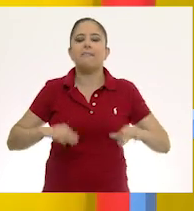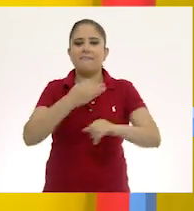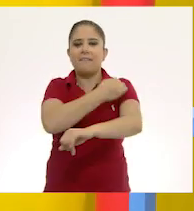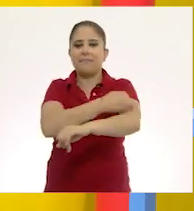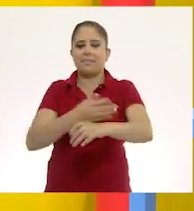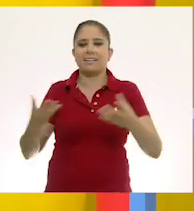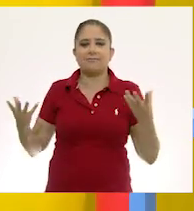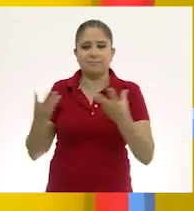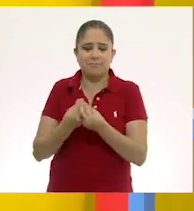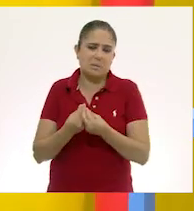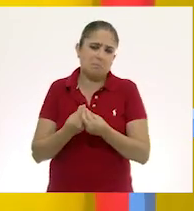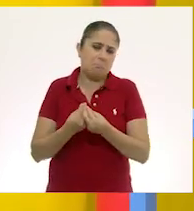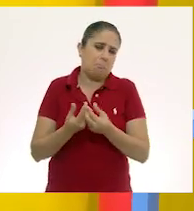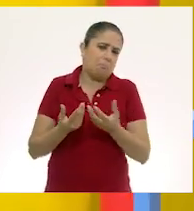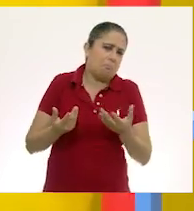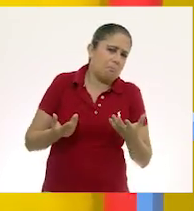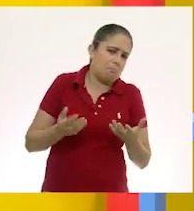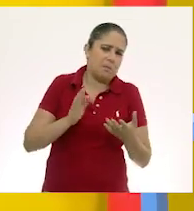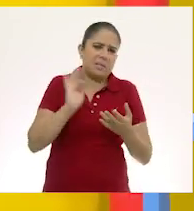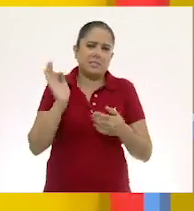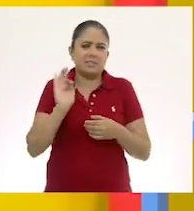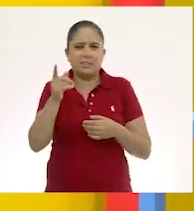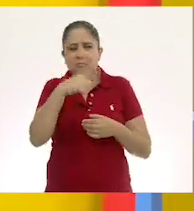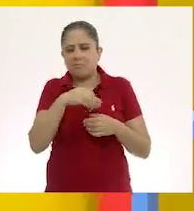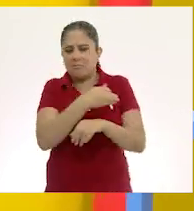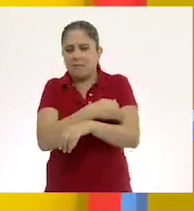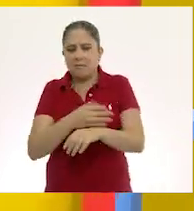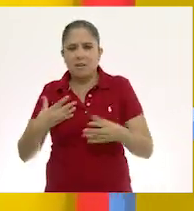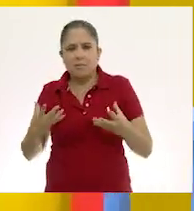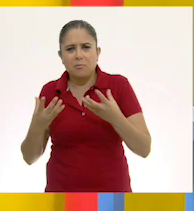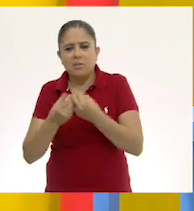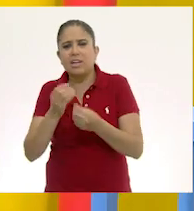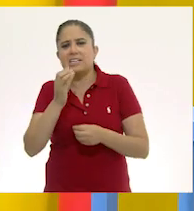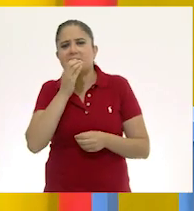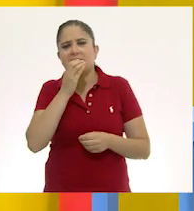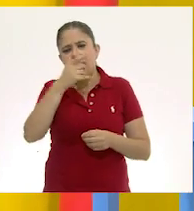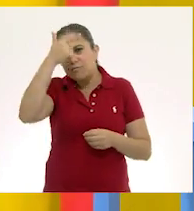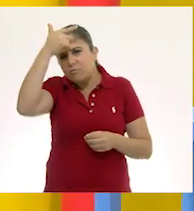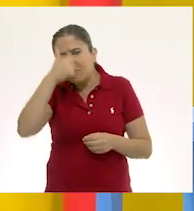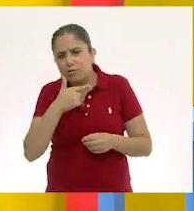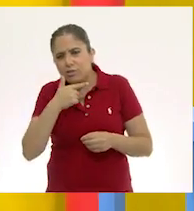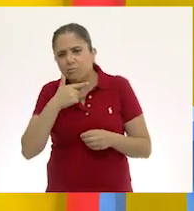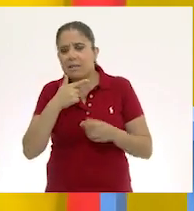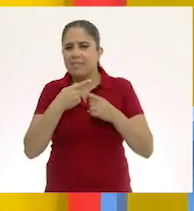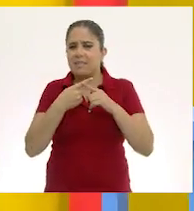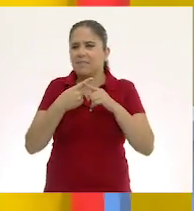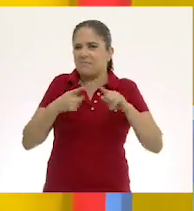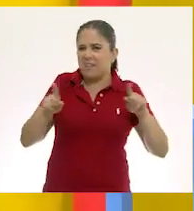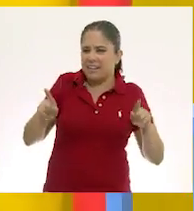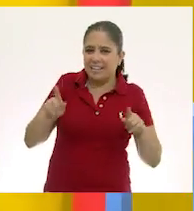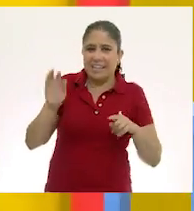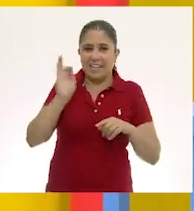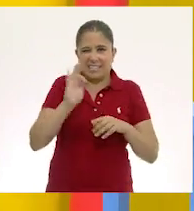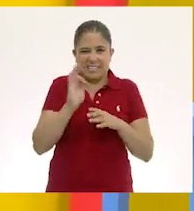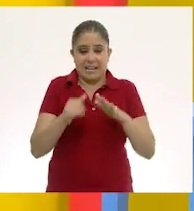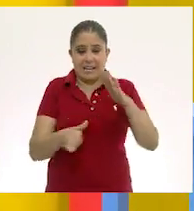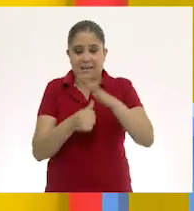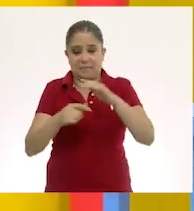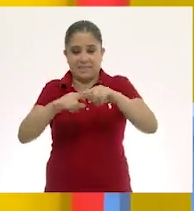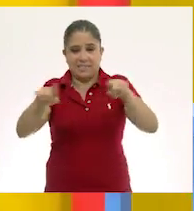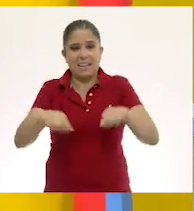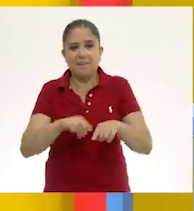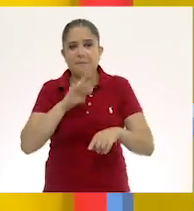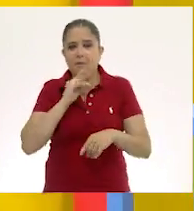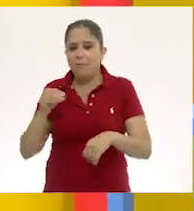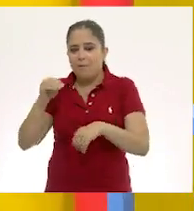familia? No sé, a lo mejor que la cena sea diferente. A lo mejor en lugar de la mesa